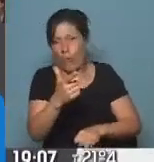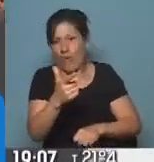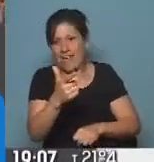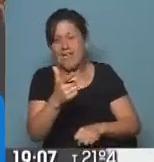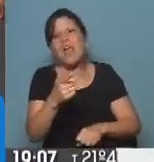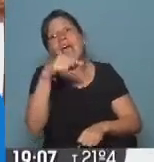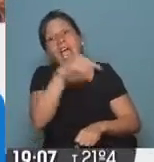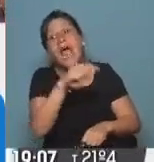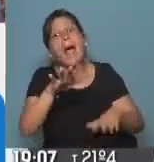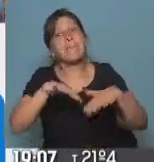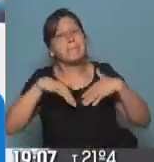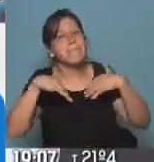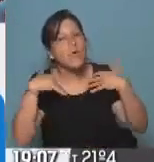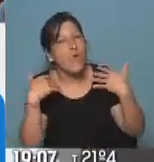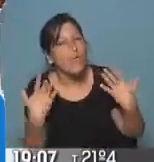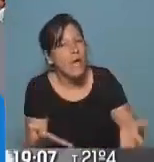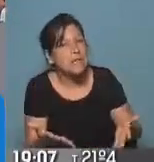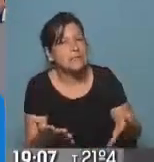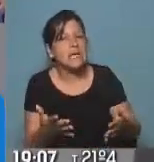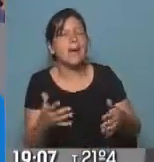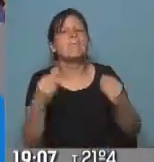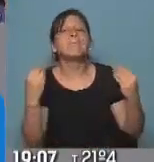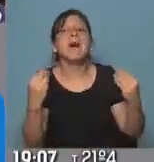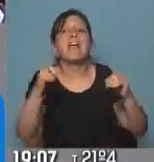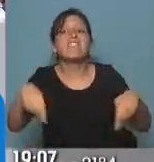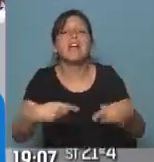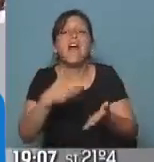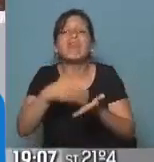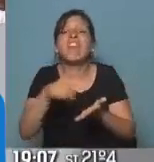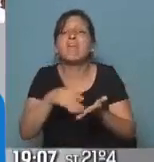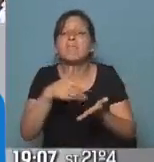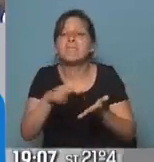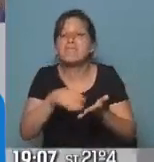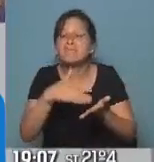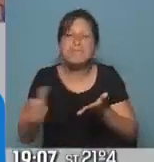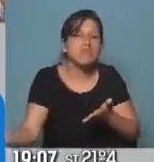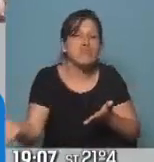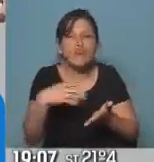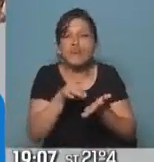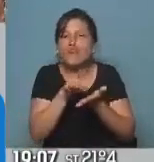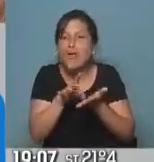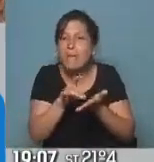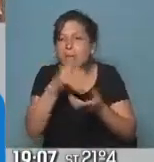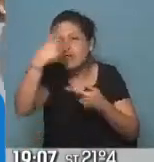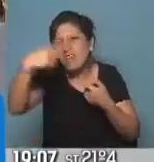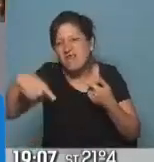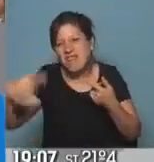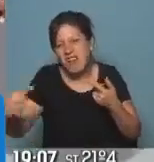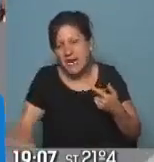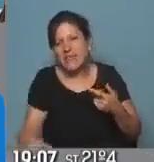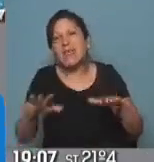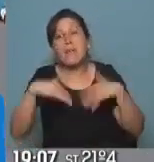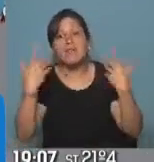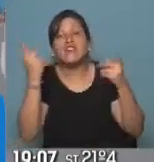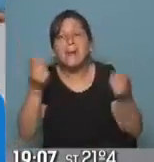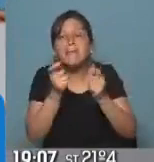quiere usar ese elemento para despedir a 437 compañeros y flexibilizar el convenio colectivo, con el